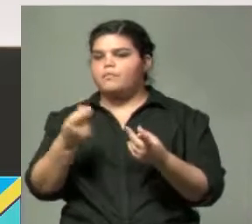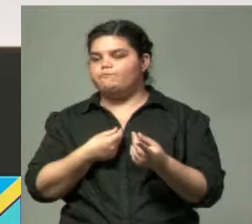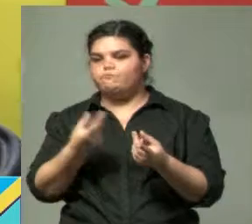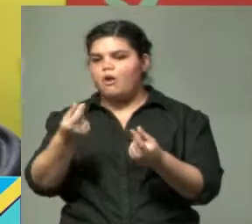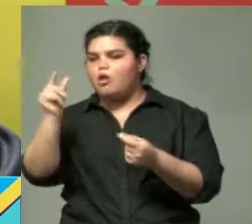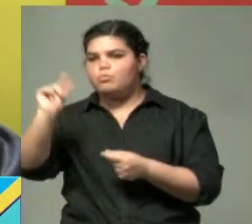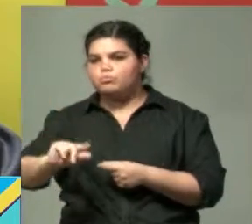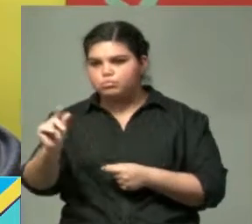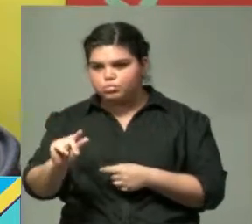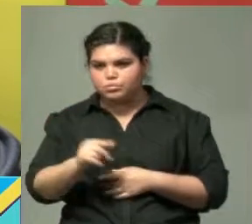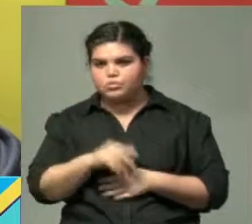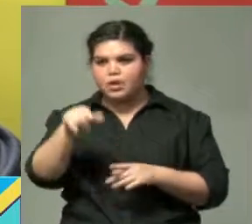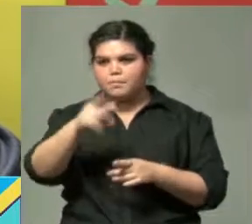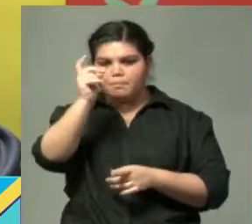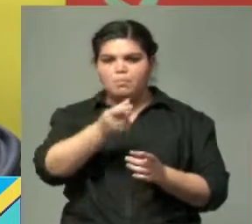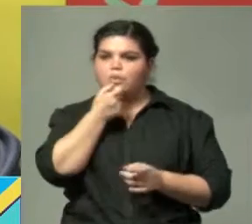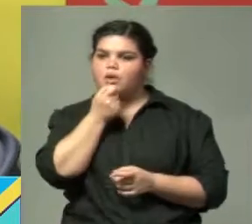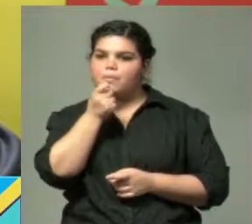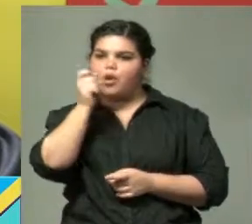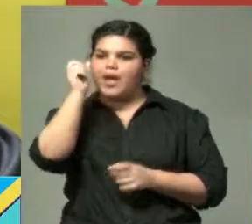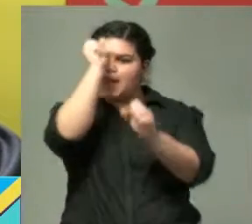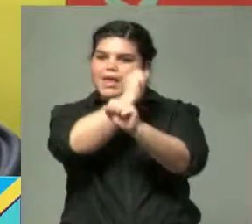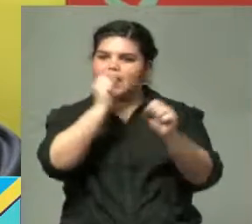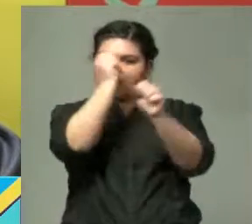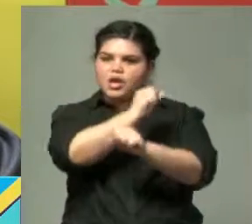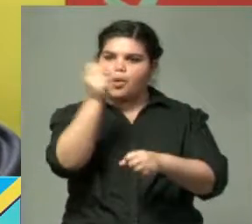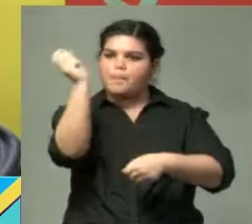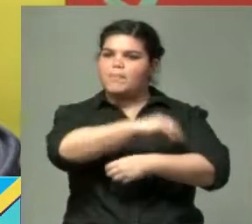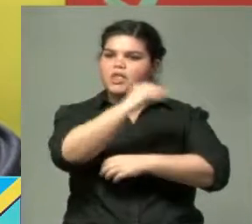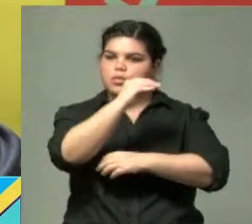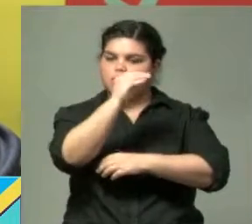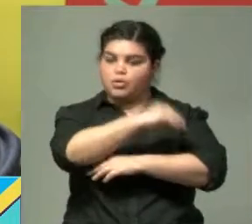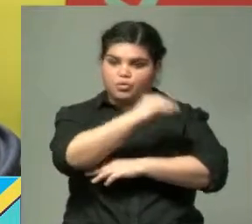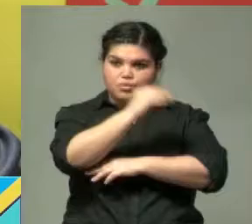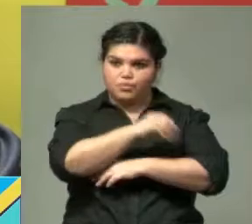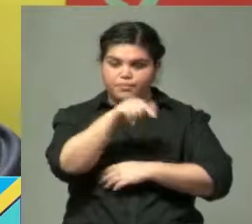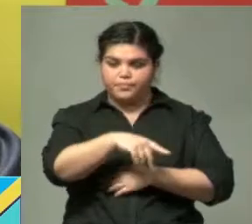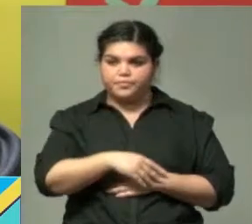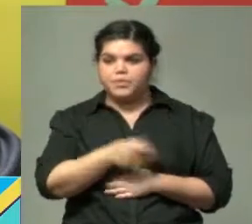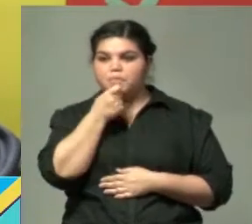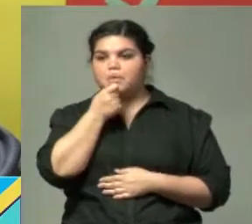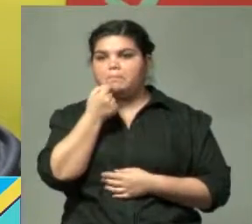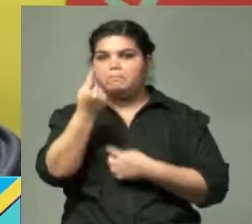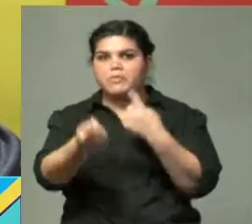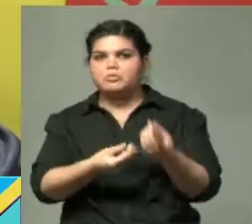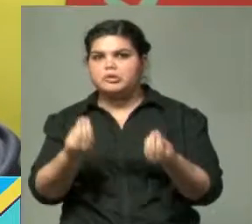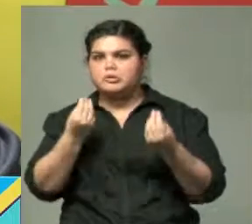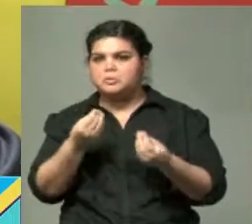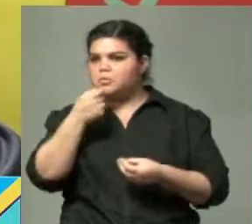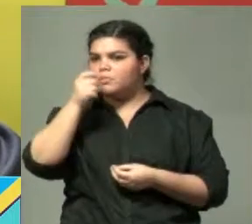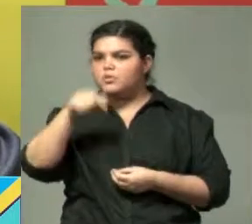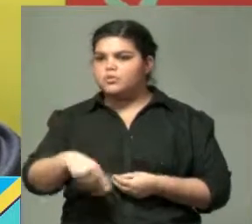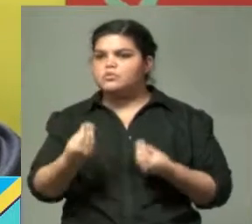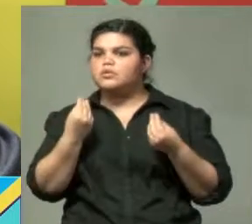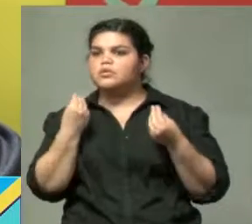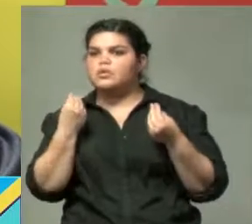formación que un ingeniero en petróleo. Claro. Ahora, si yo les pregunto, Mendoza, ¿dónde está apuntando? ¿Cuál es